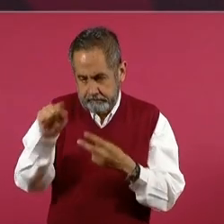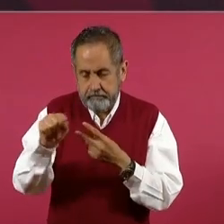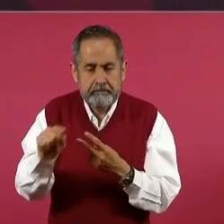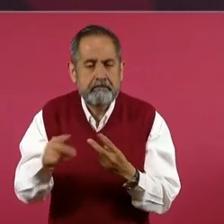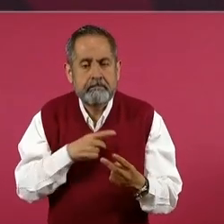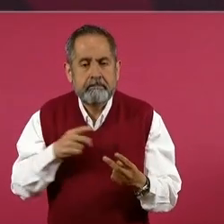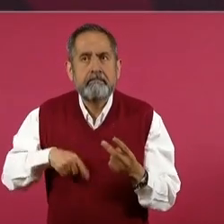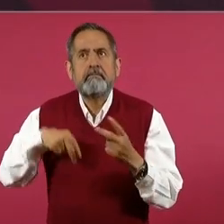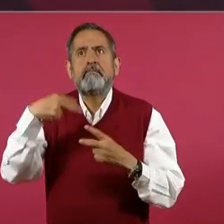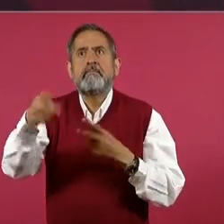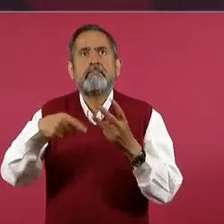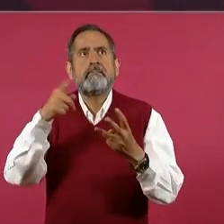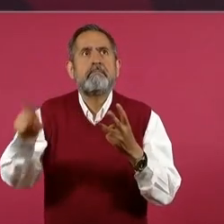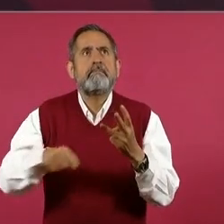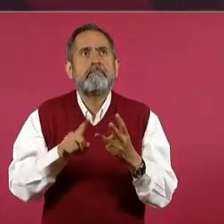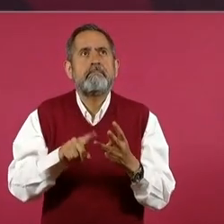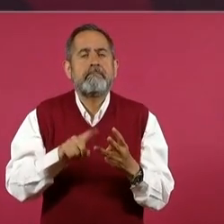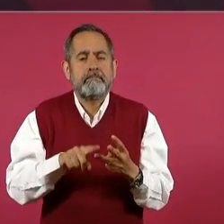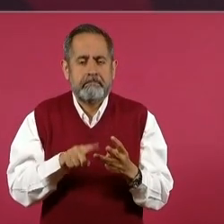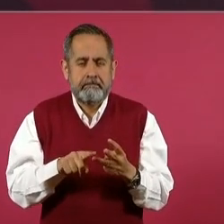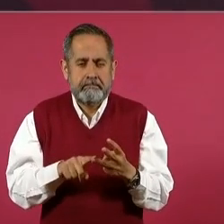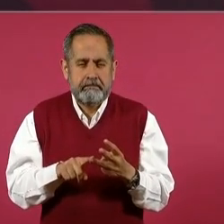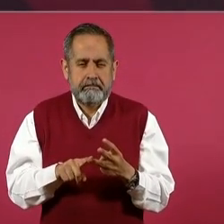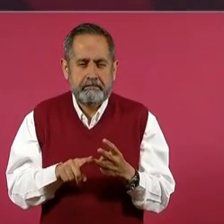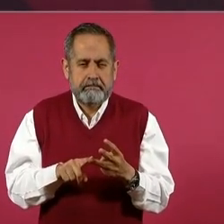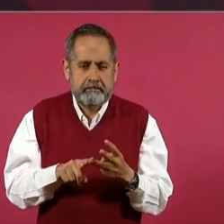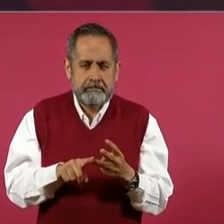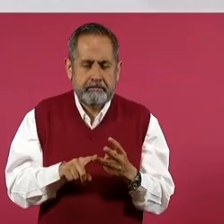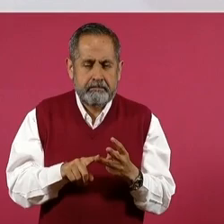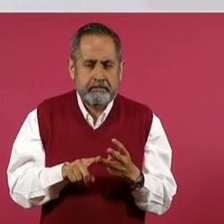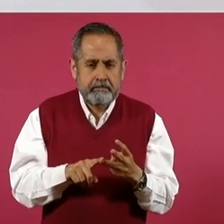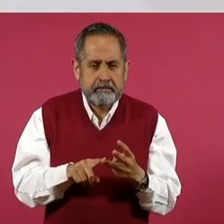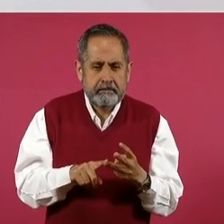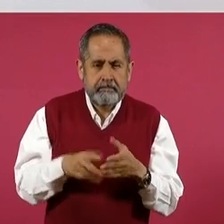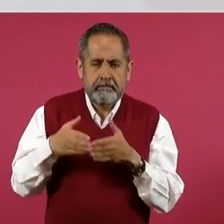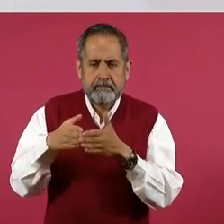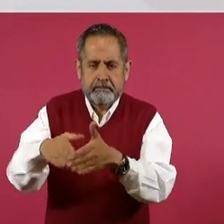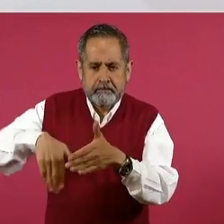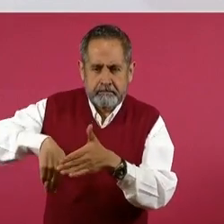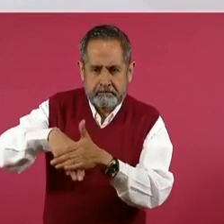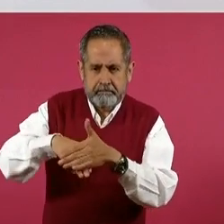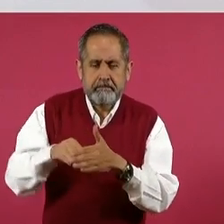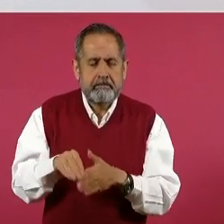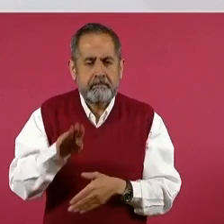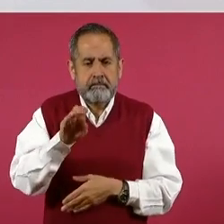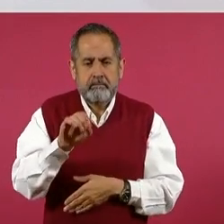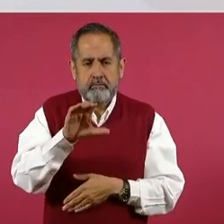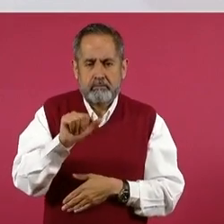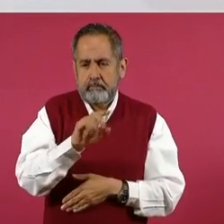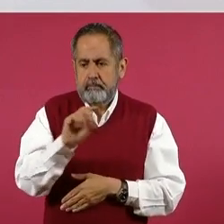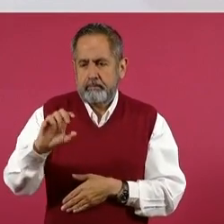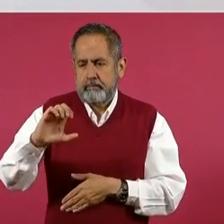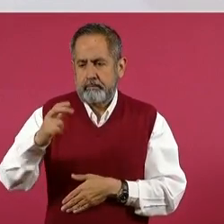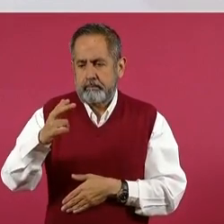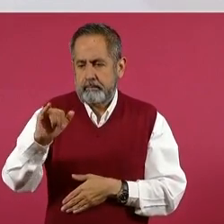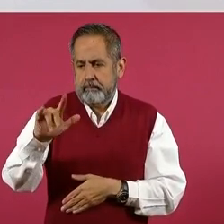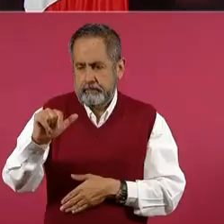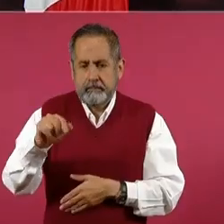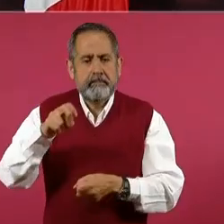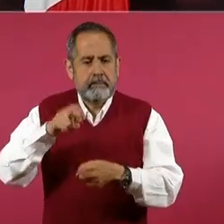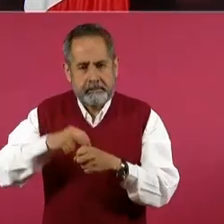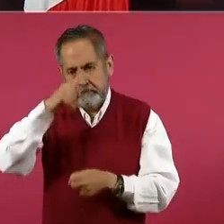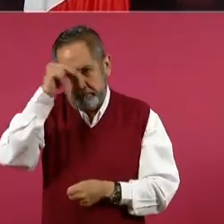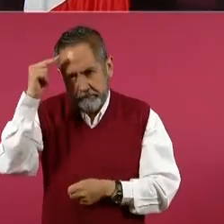Tengo que ir a entregar la base naval de Boca de Chila